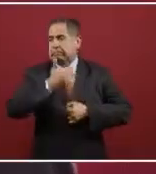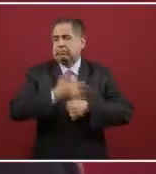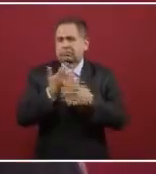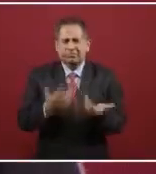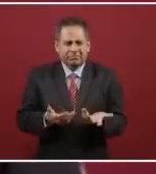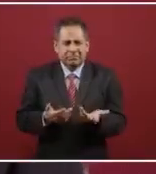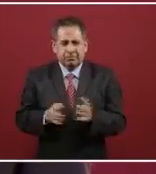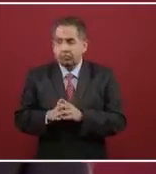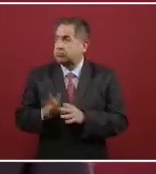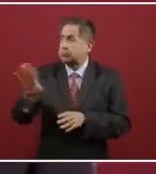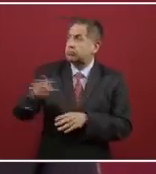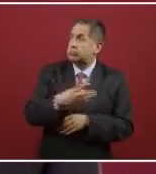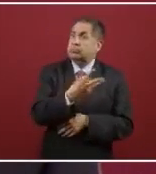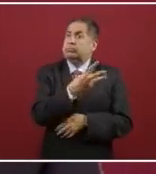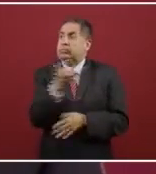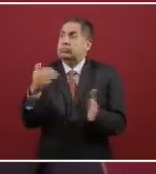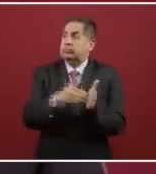cobraban por 300,000 niños